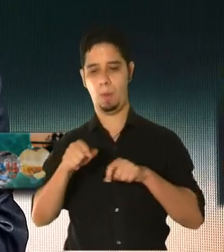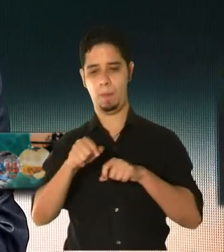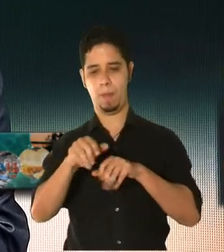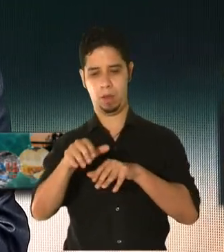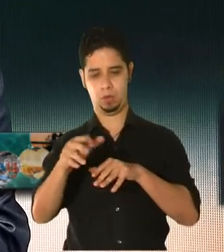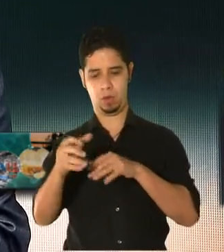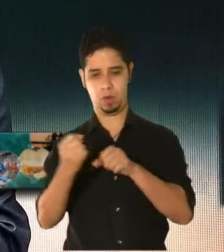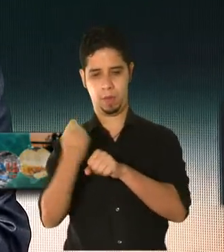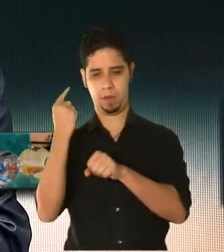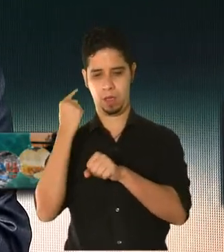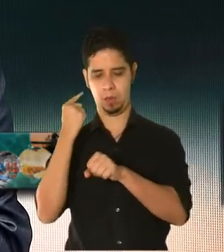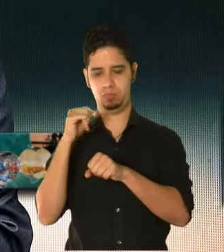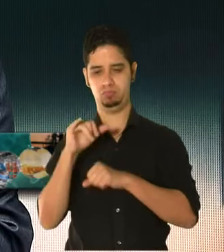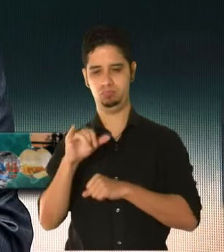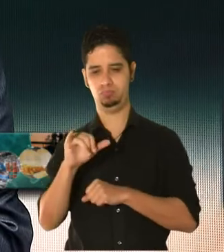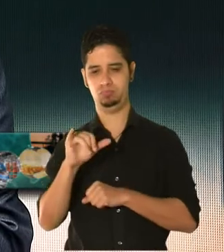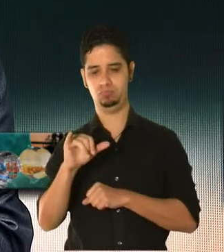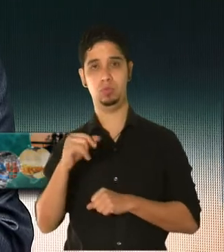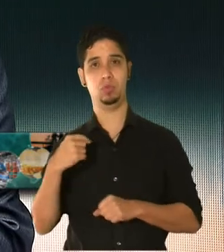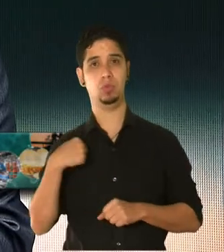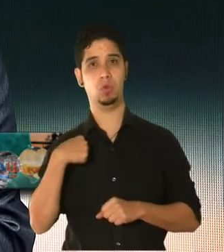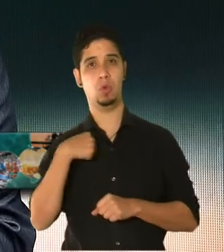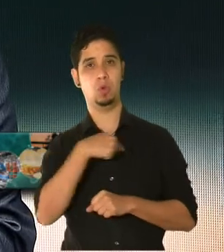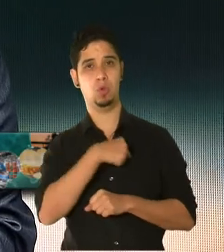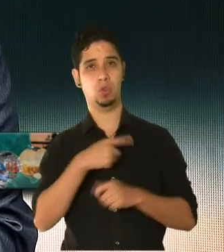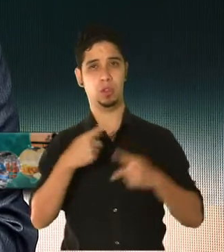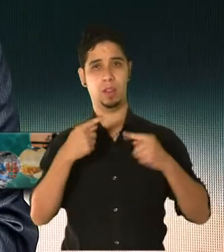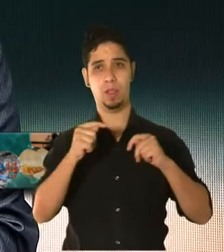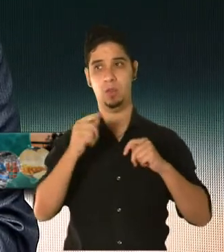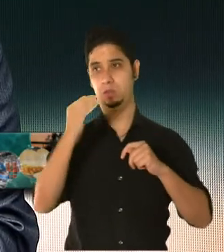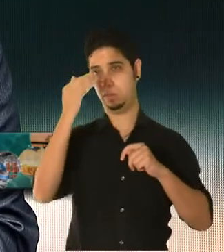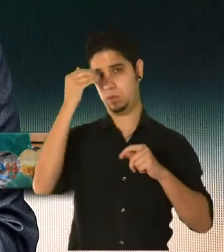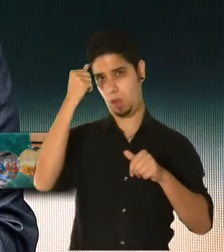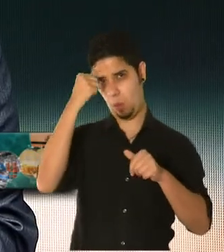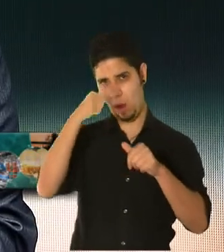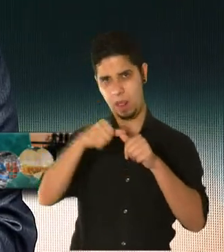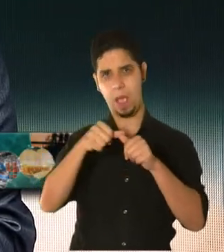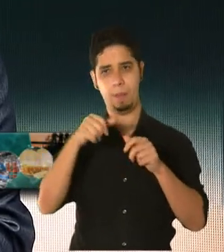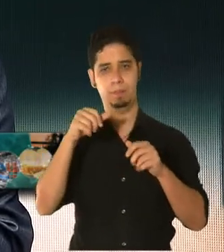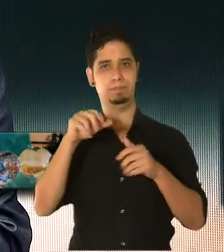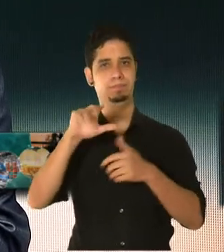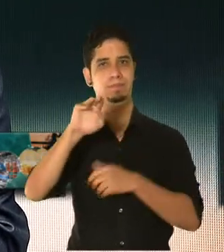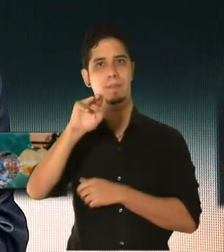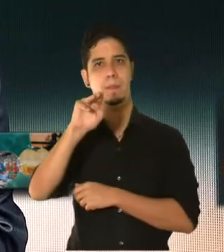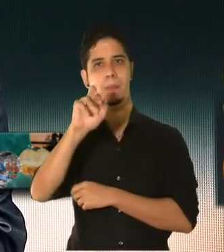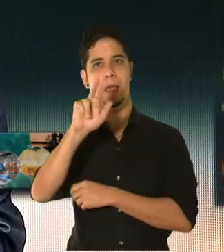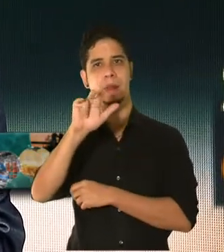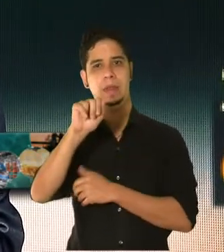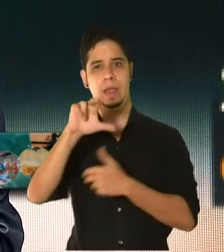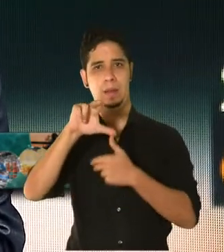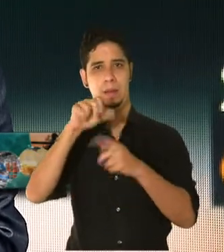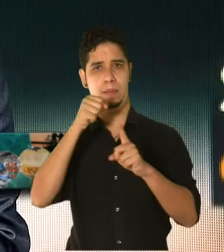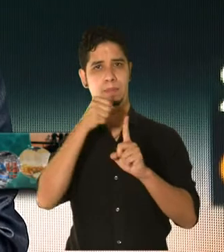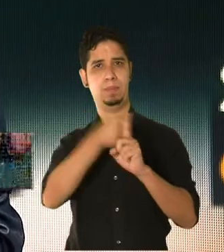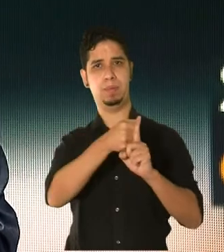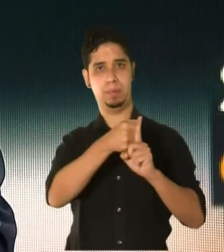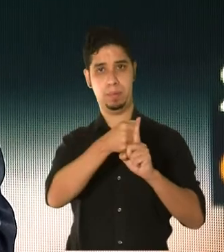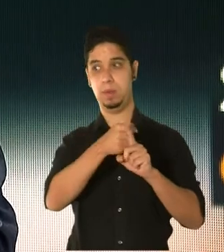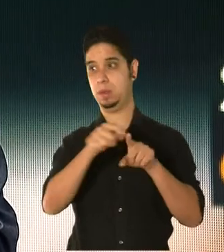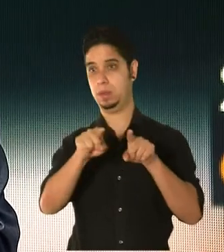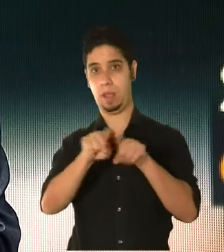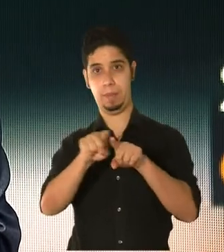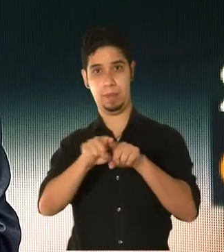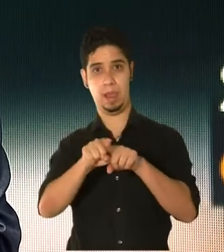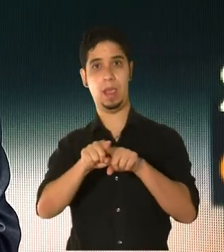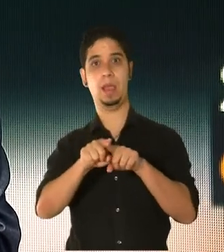nosotros veníamos de tratar de recuperarnos de maría y luego emprendieron los temblores entre diciembre y enero